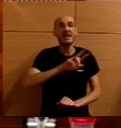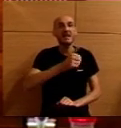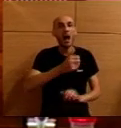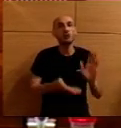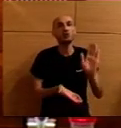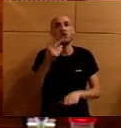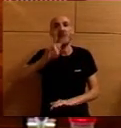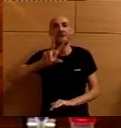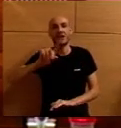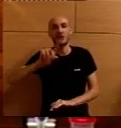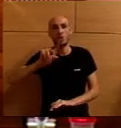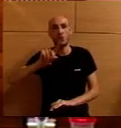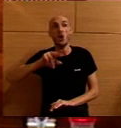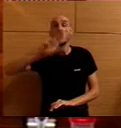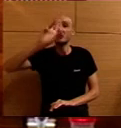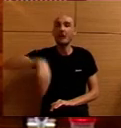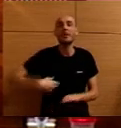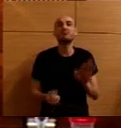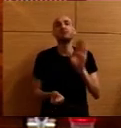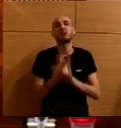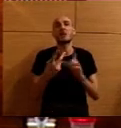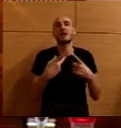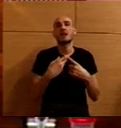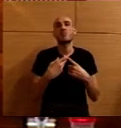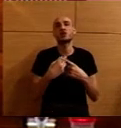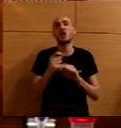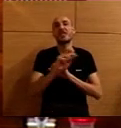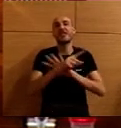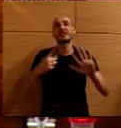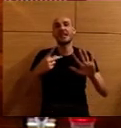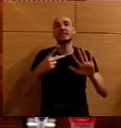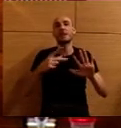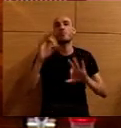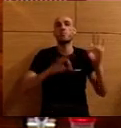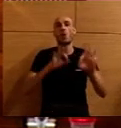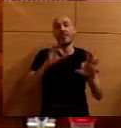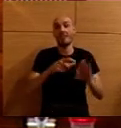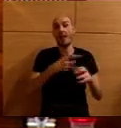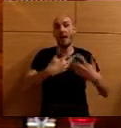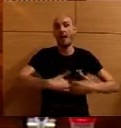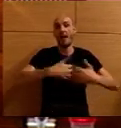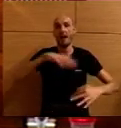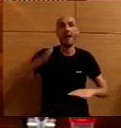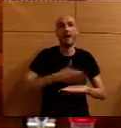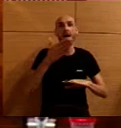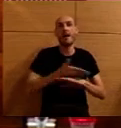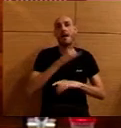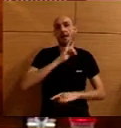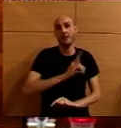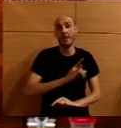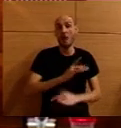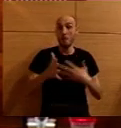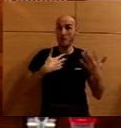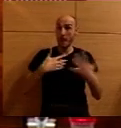impuesto del 7% a la generación de electricidad. Nosotros eso no lo hemos hecho, ustedes sí.